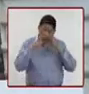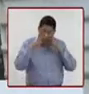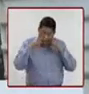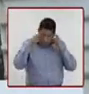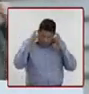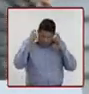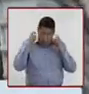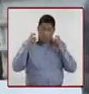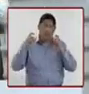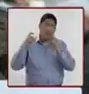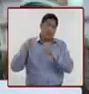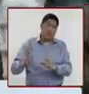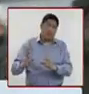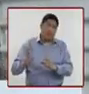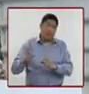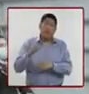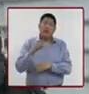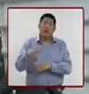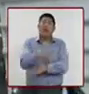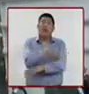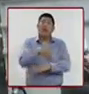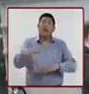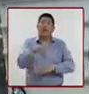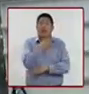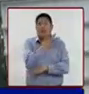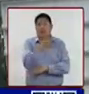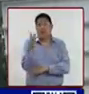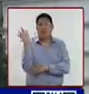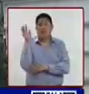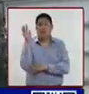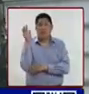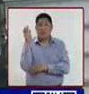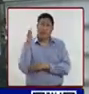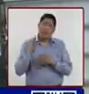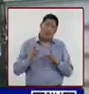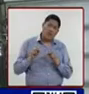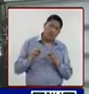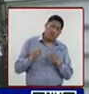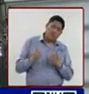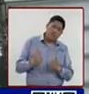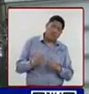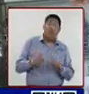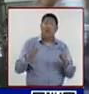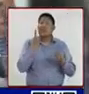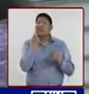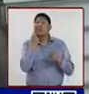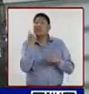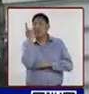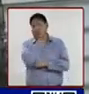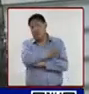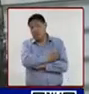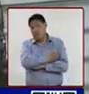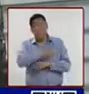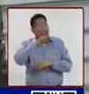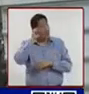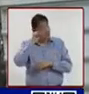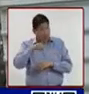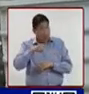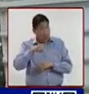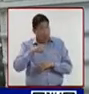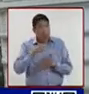los barbijos en espacios abiertos. La propuesta no cobró fuerza, pero en los últimos días, ahora sí